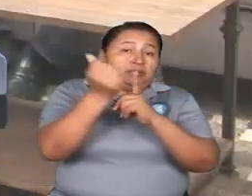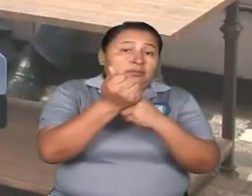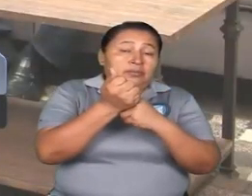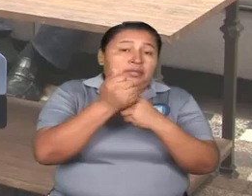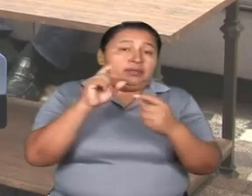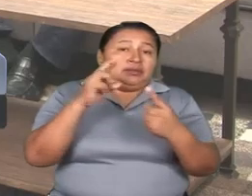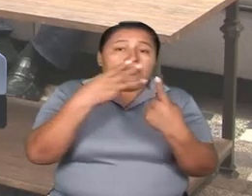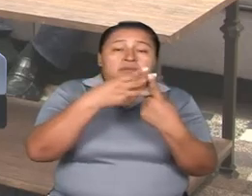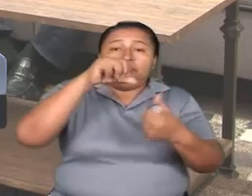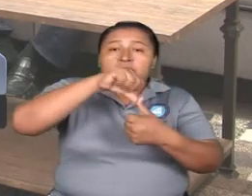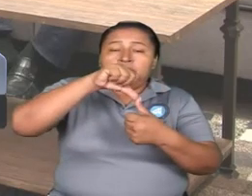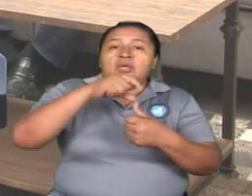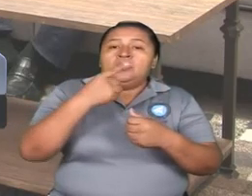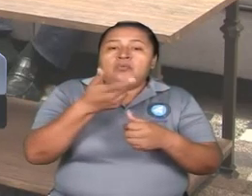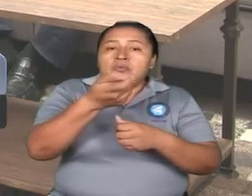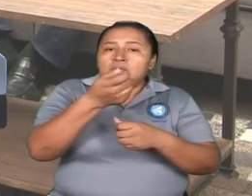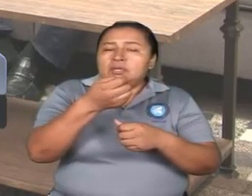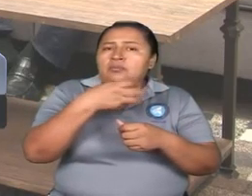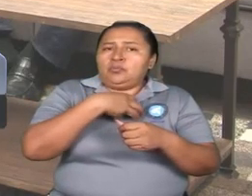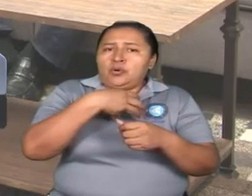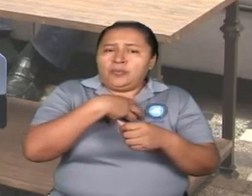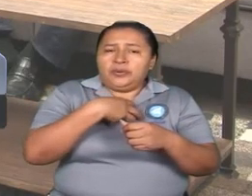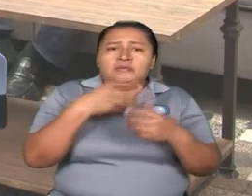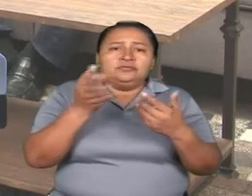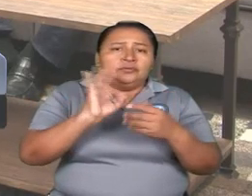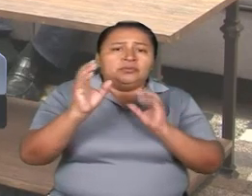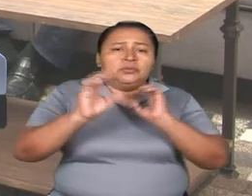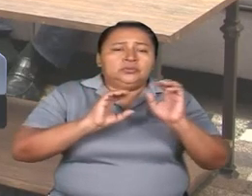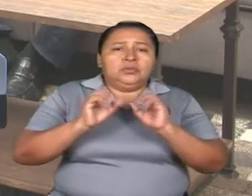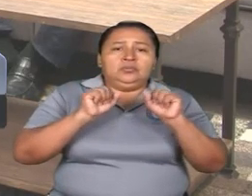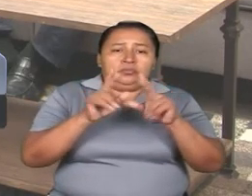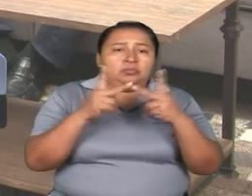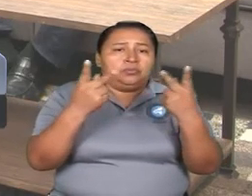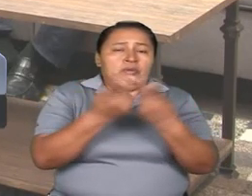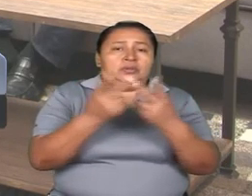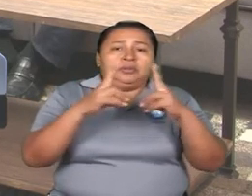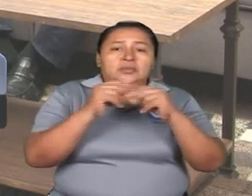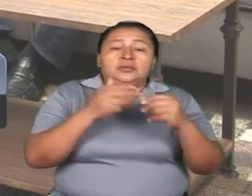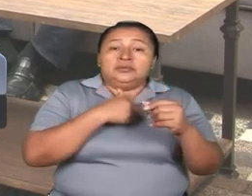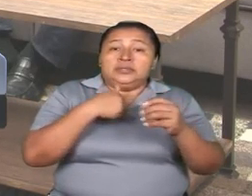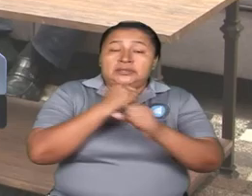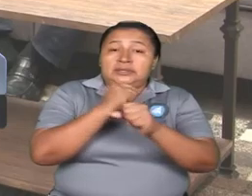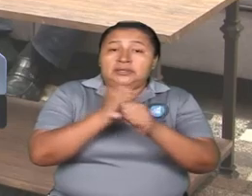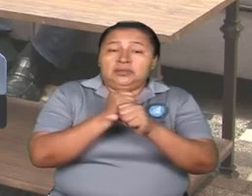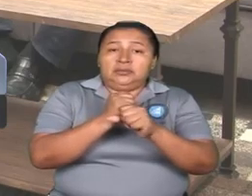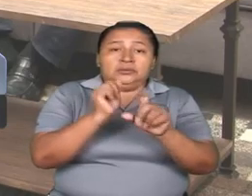canal como medio de comunicación para compartir con el pueblo nicaragüense todo el quehacer legislativo,